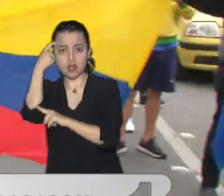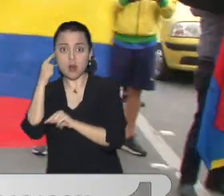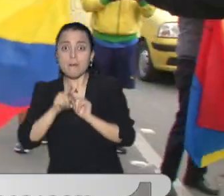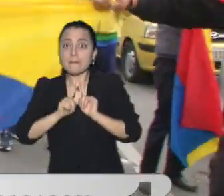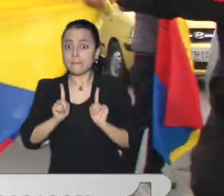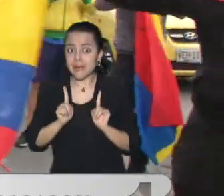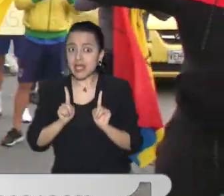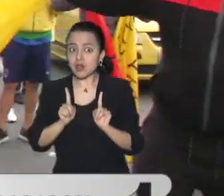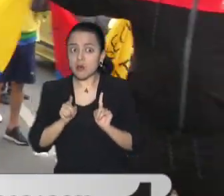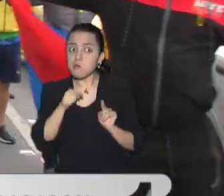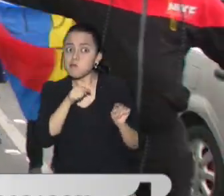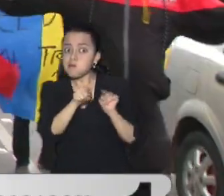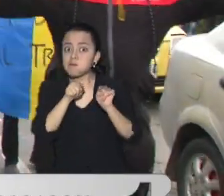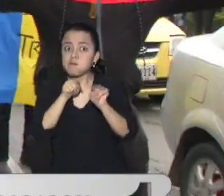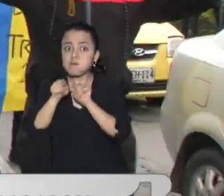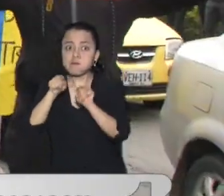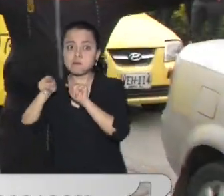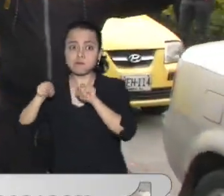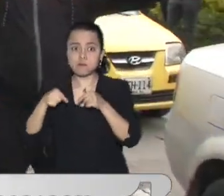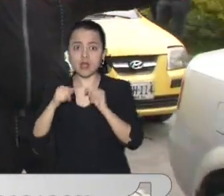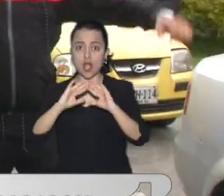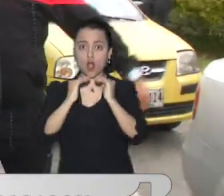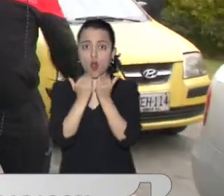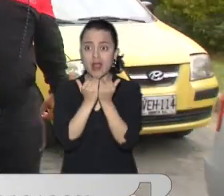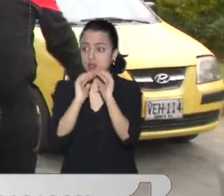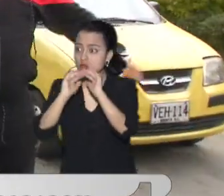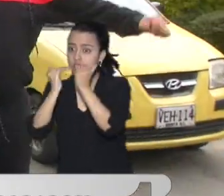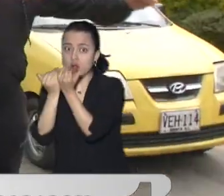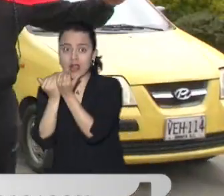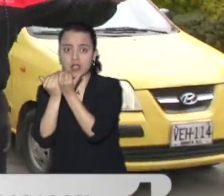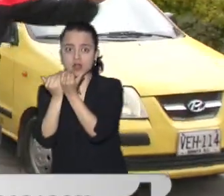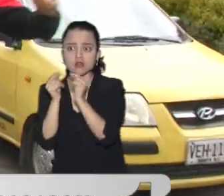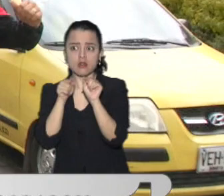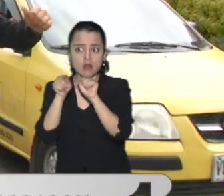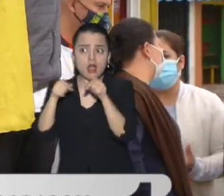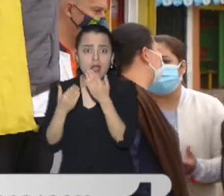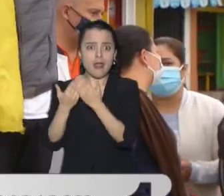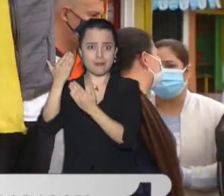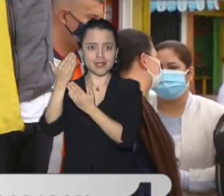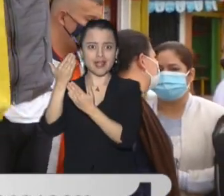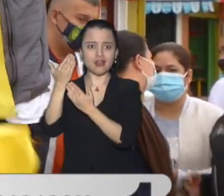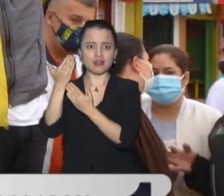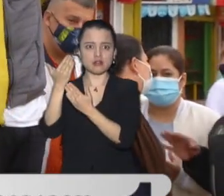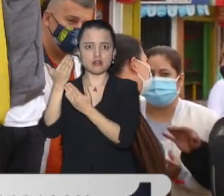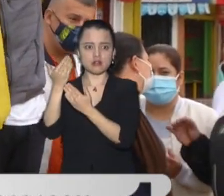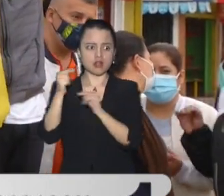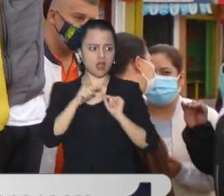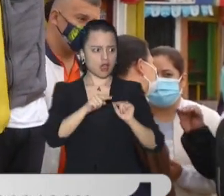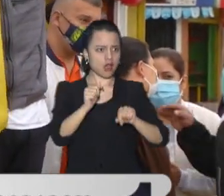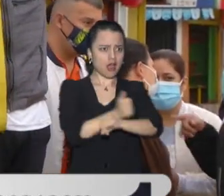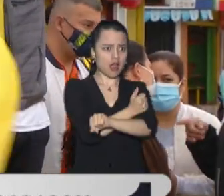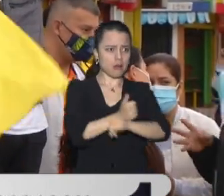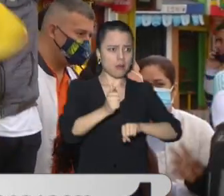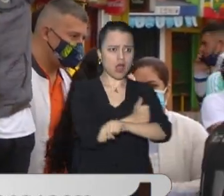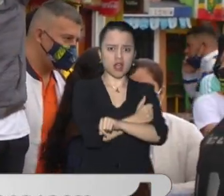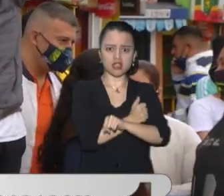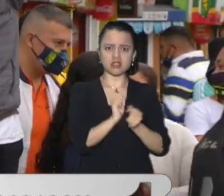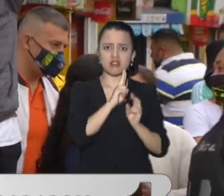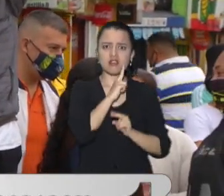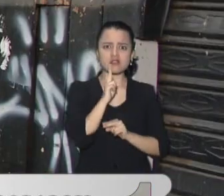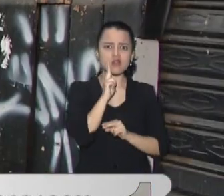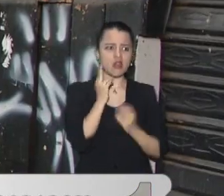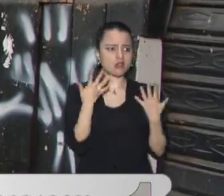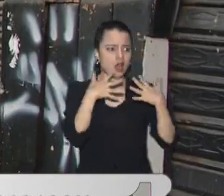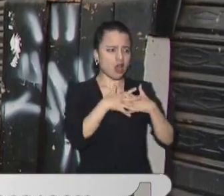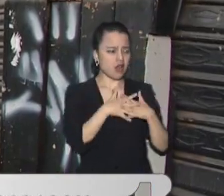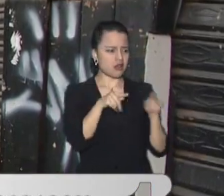momentos empezaron su proceso gradual de regreso a clases, y las discotecas o bares o gastrobares no pueden abrir al mismo tiempo.